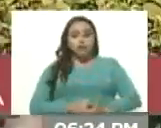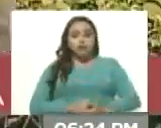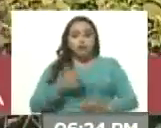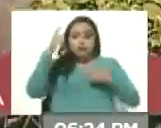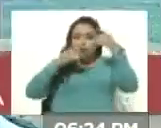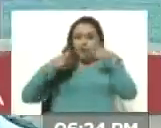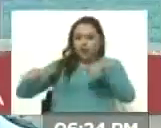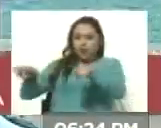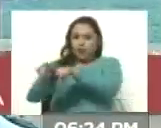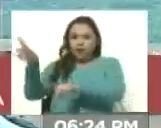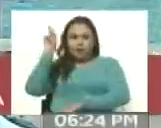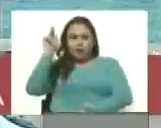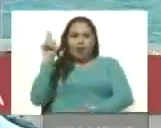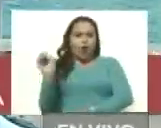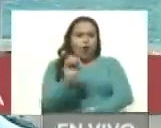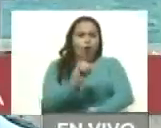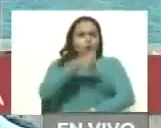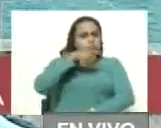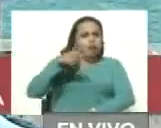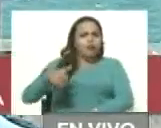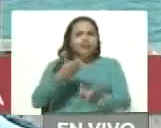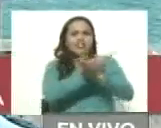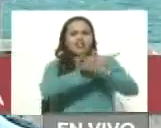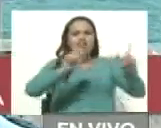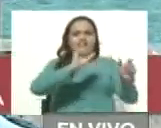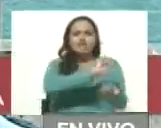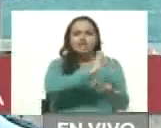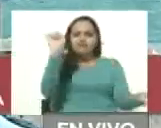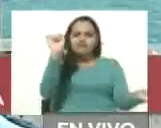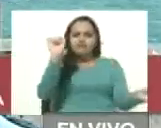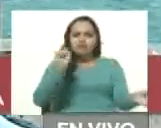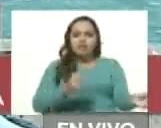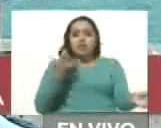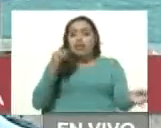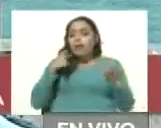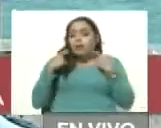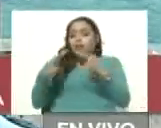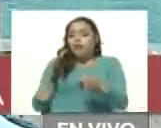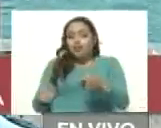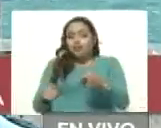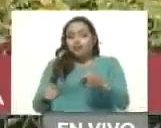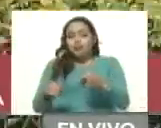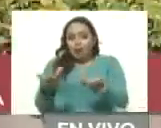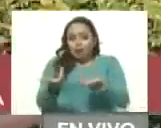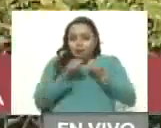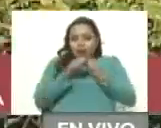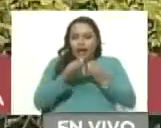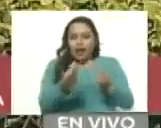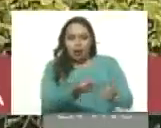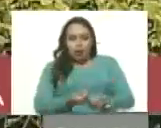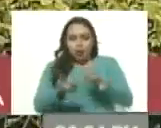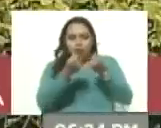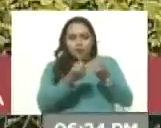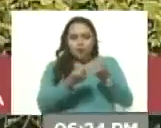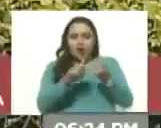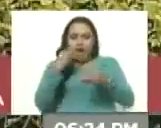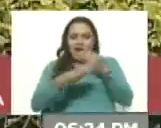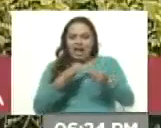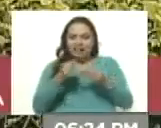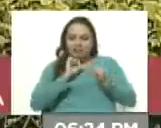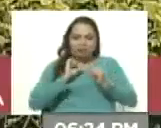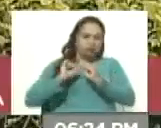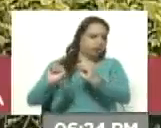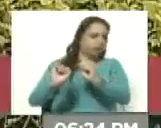porque tienen miedo de que el pueblo se libere y ellos van a perder su poder económico por eso es que ellos se cierran y